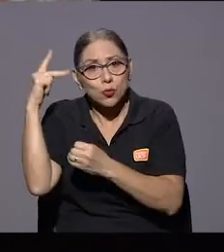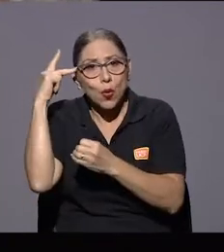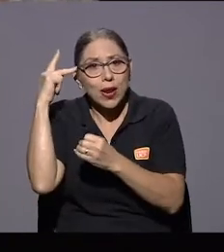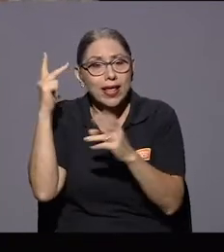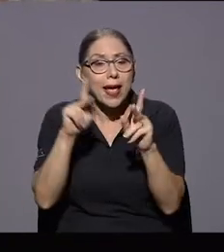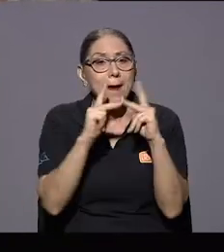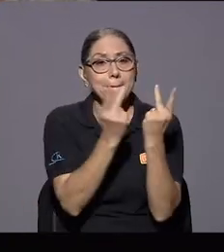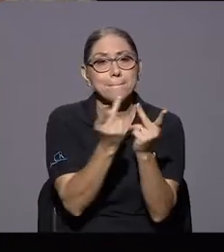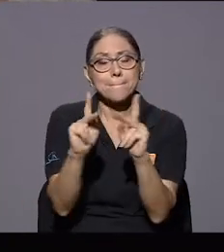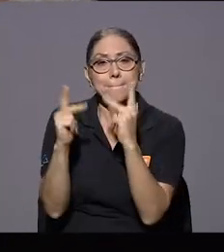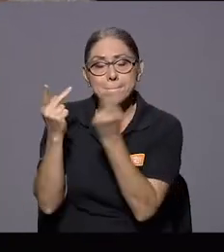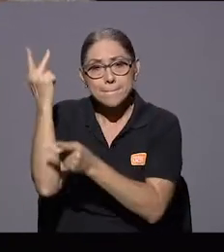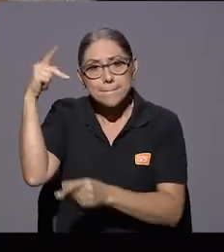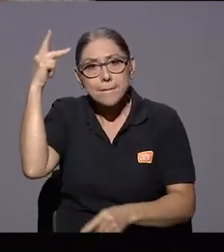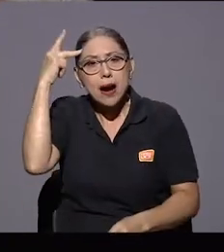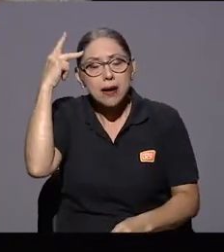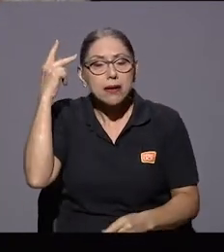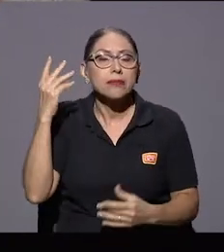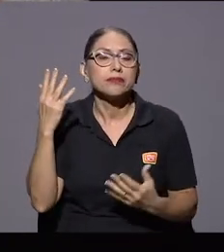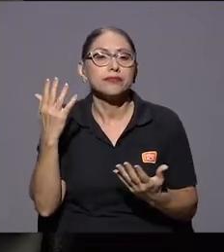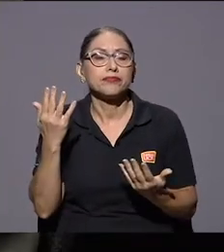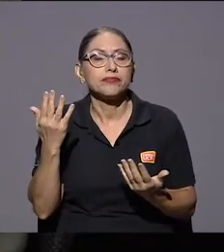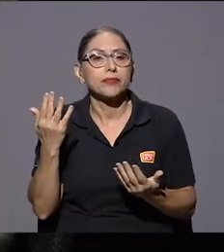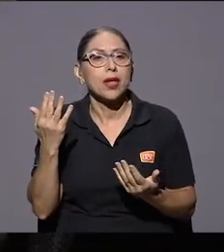políticos, han ido